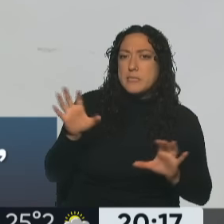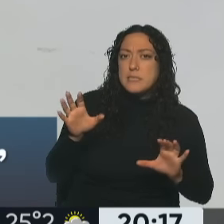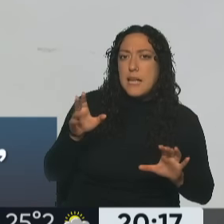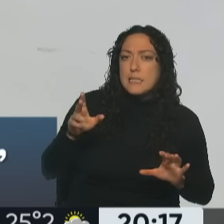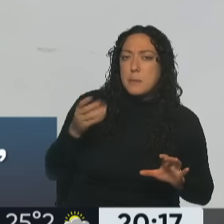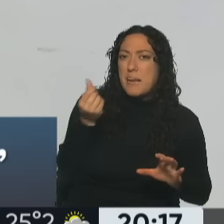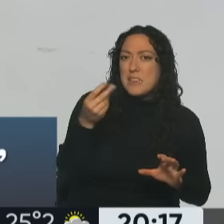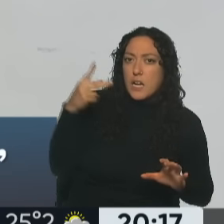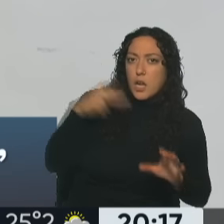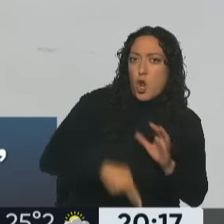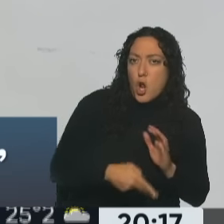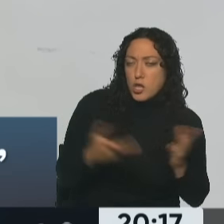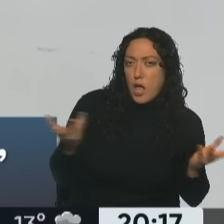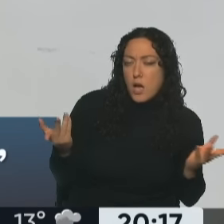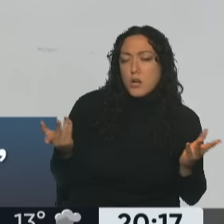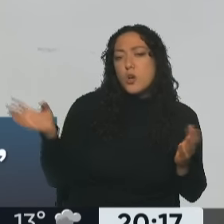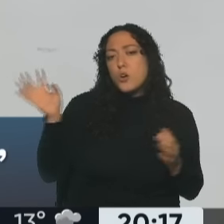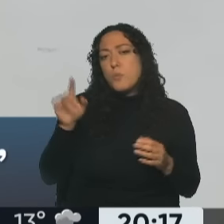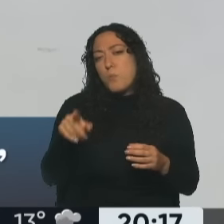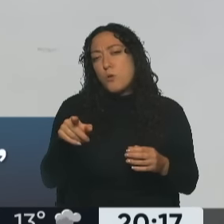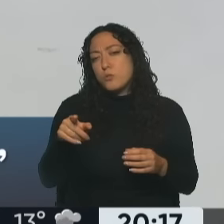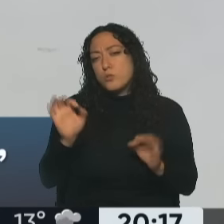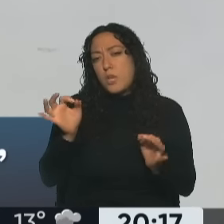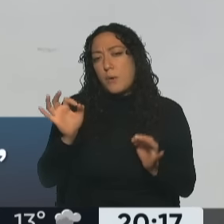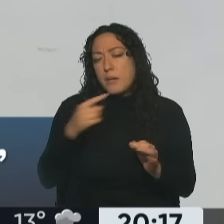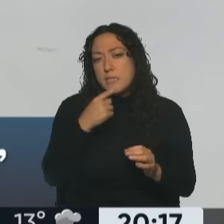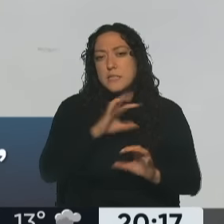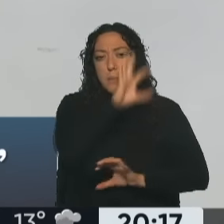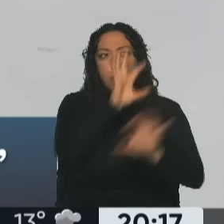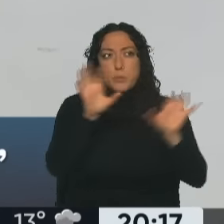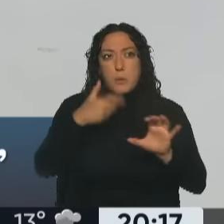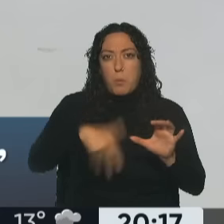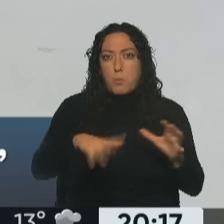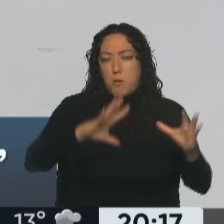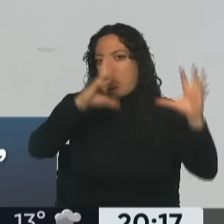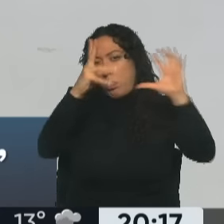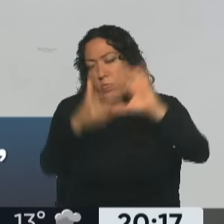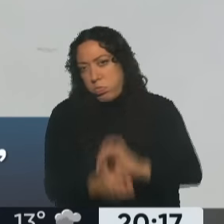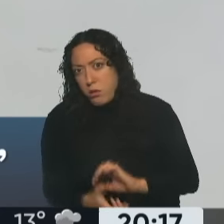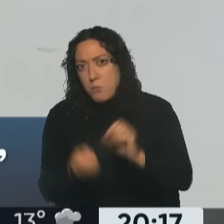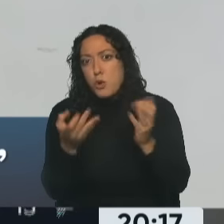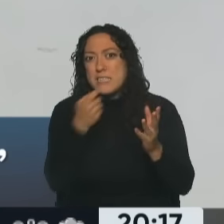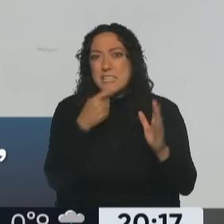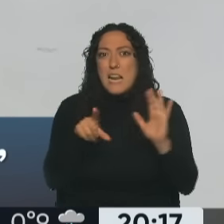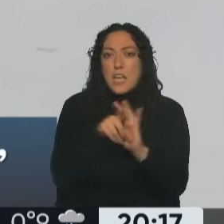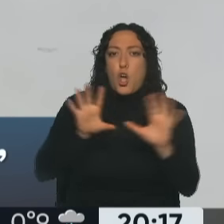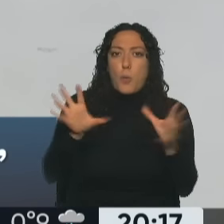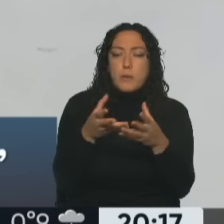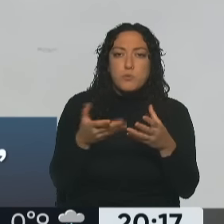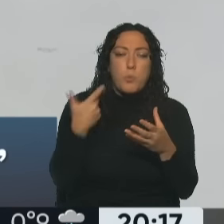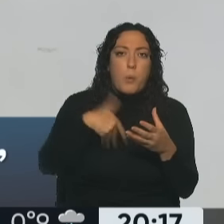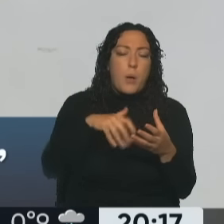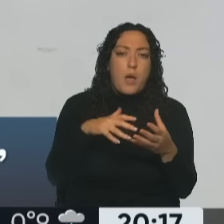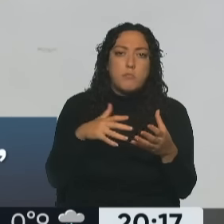está la frase usted habrá escuchado de que se van a fundir las provincias a partir de event rechazos a la ley Ómnibus Y